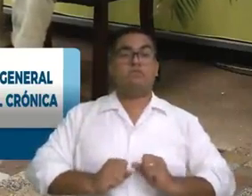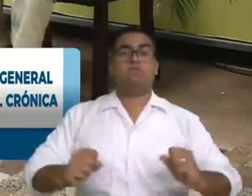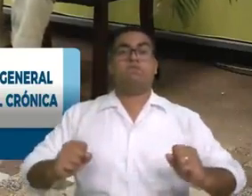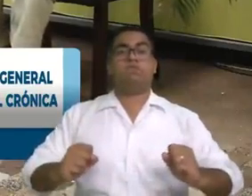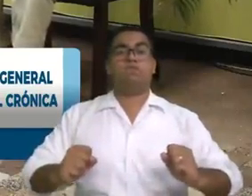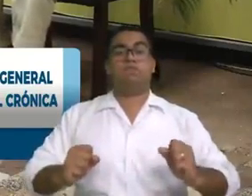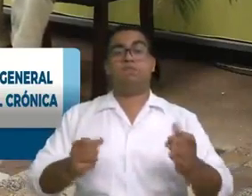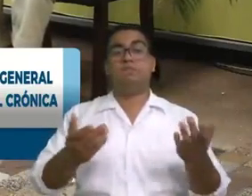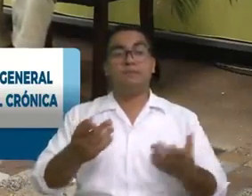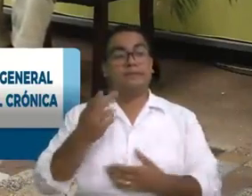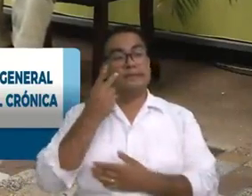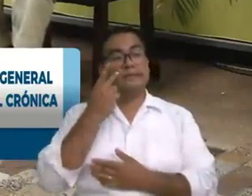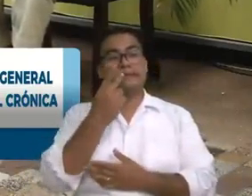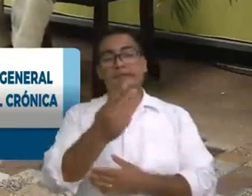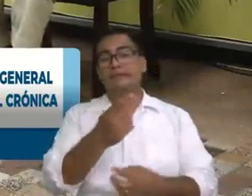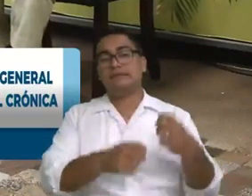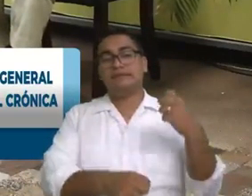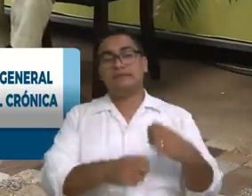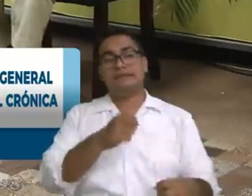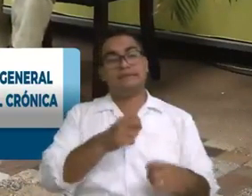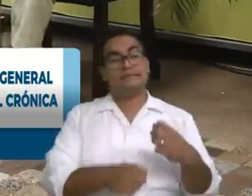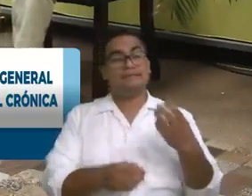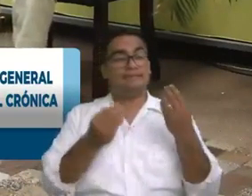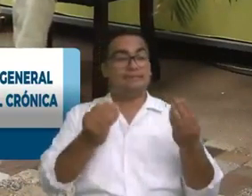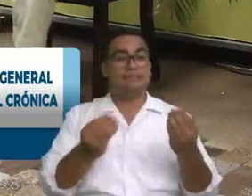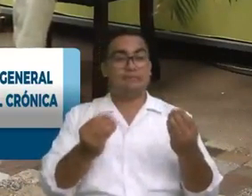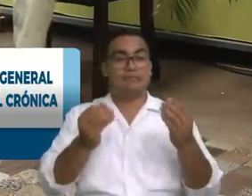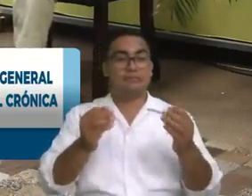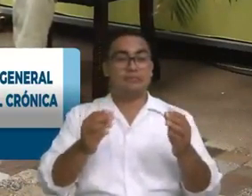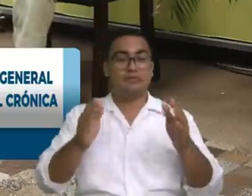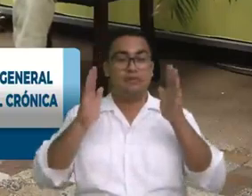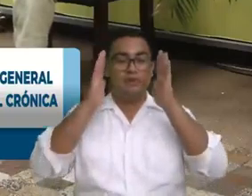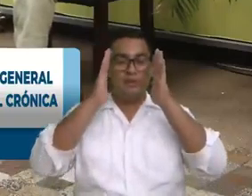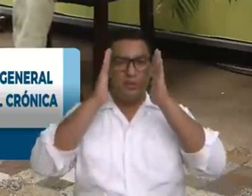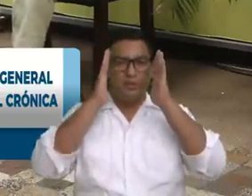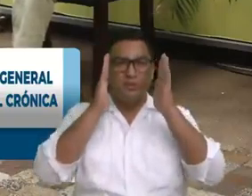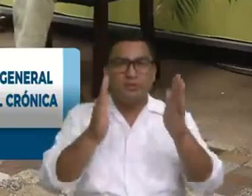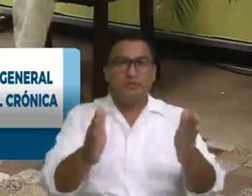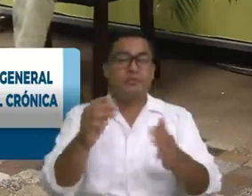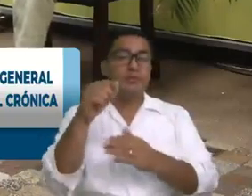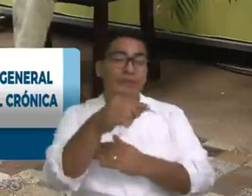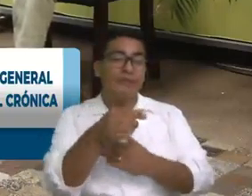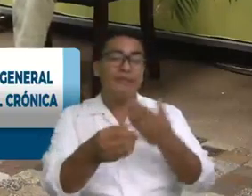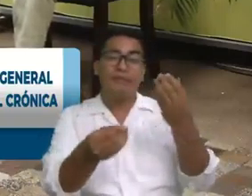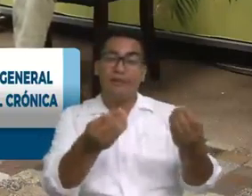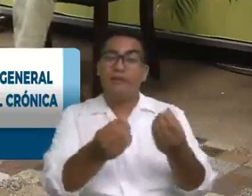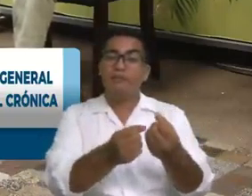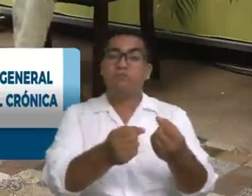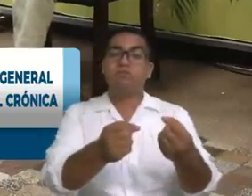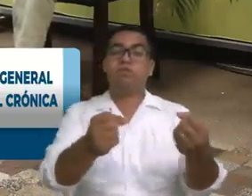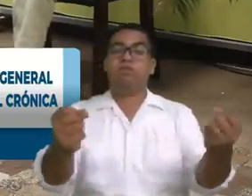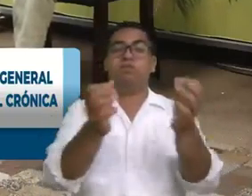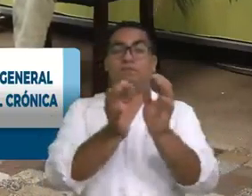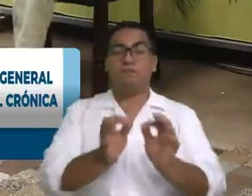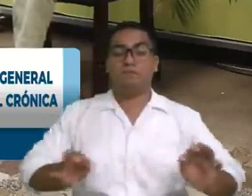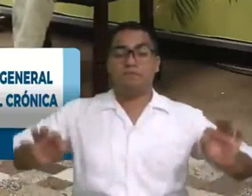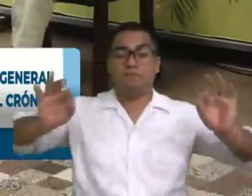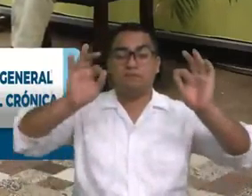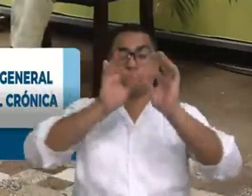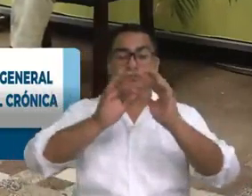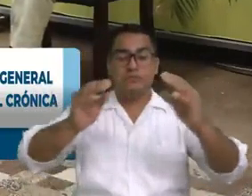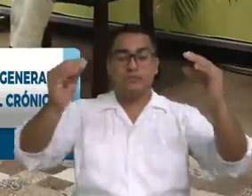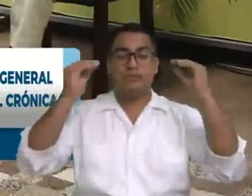El cuerpo cobra. Es donde vemos resultados negativos porque incrementamos el peso. Así es. Tenemos que tener educación, por eso se llama